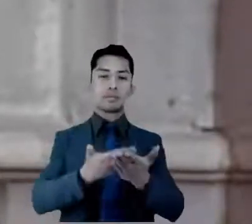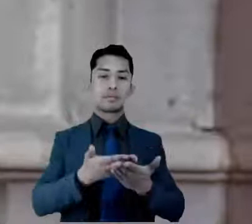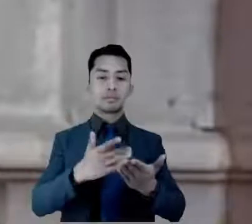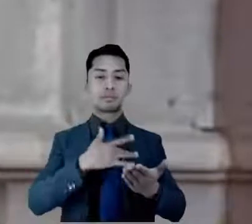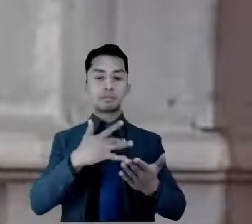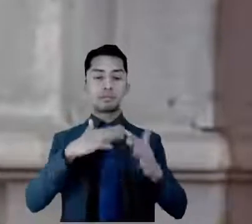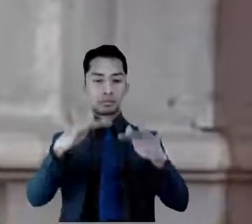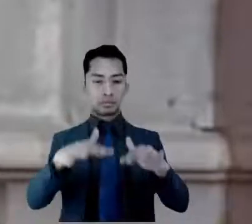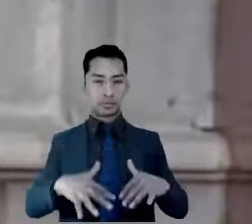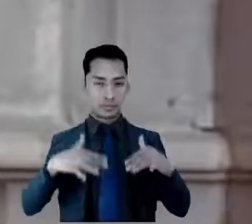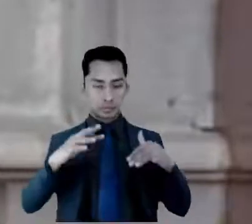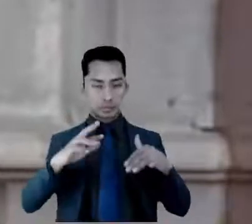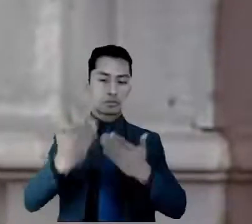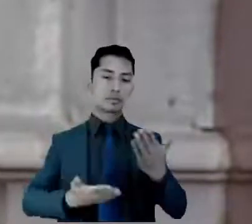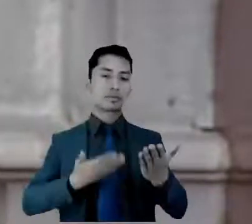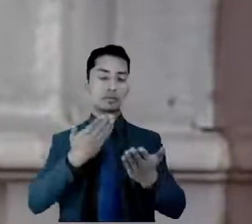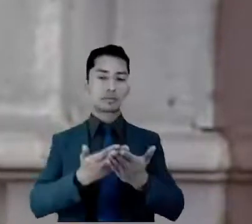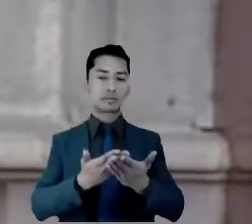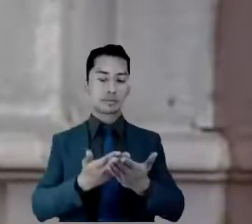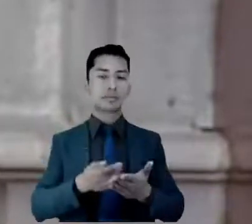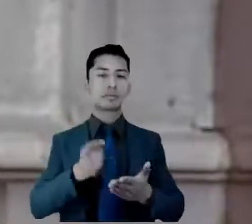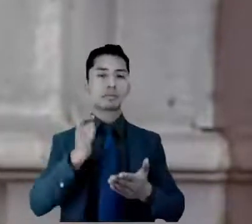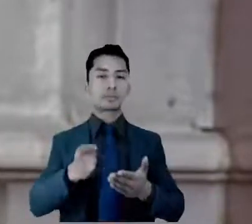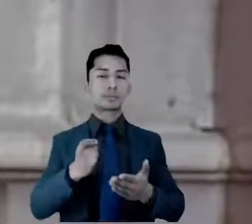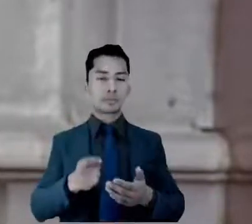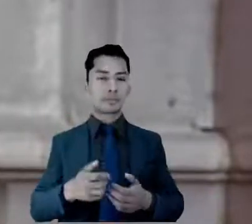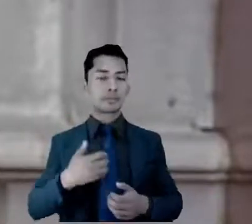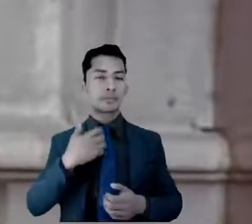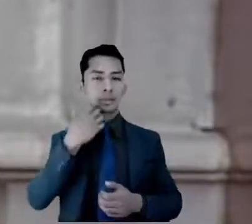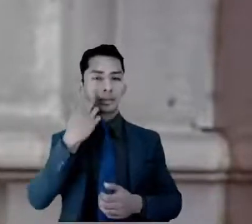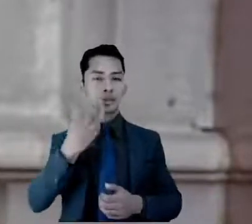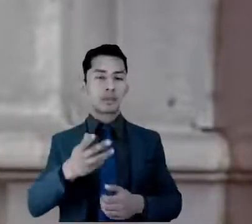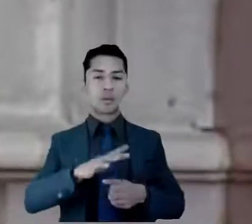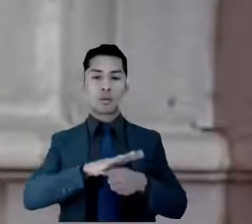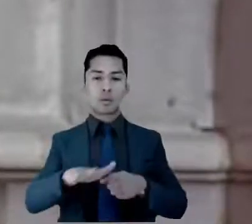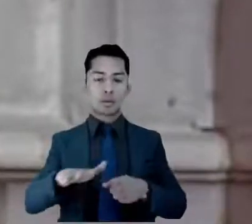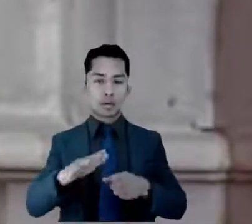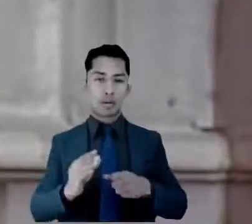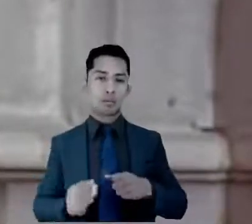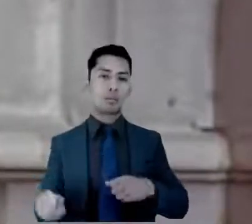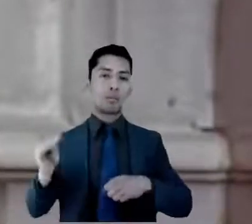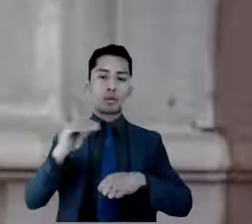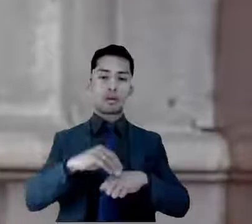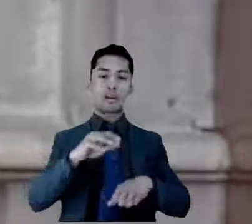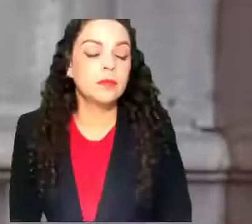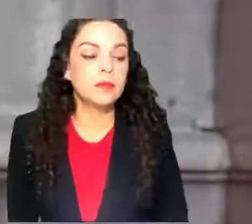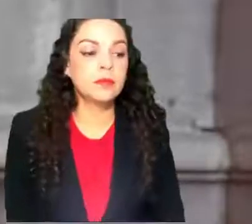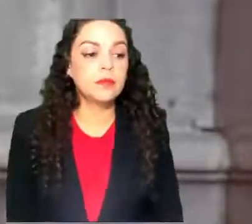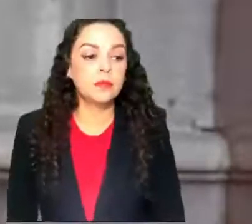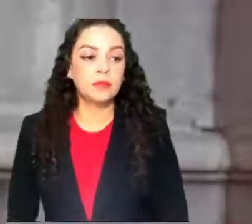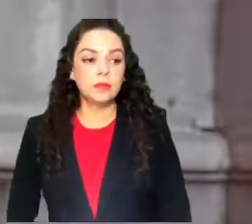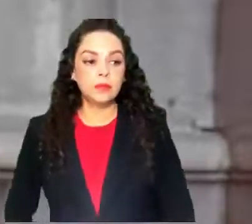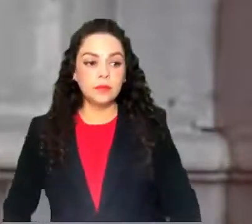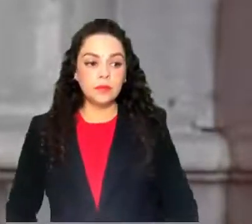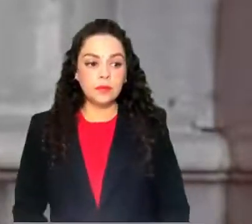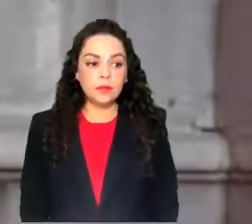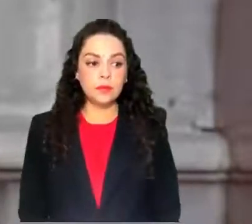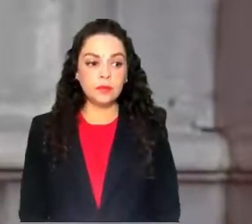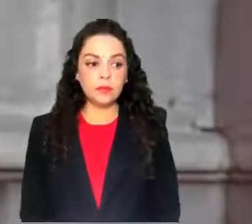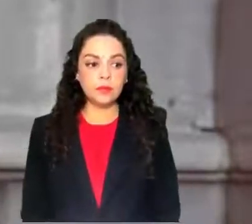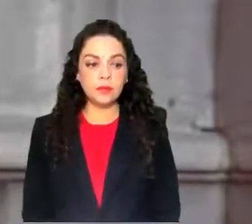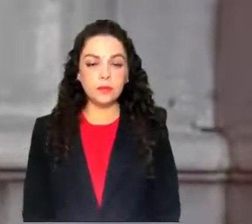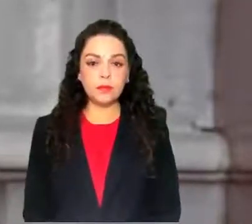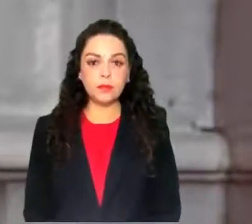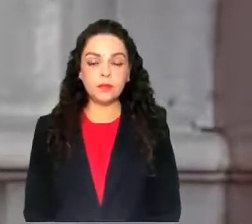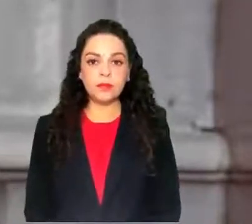iniciativa con proyecto de decreto por el que se adiciona un cuarto párrafo el artículo 33 de la ley orgánica